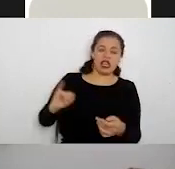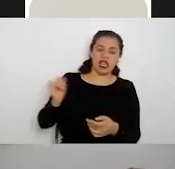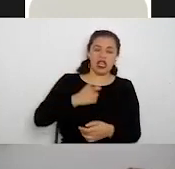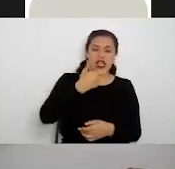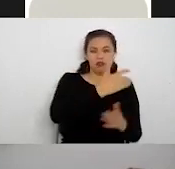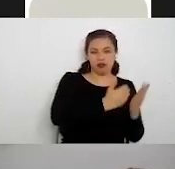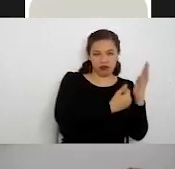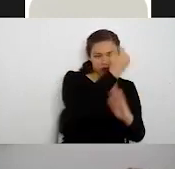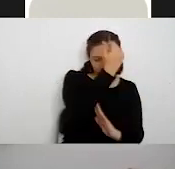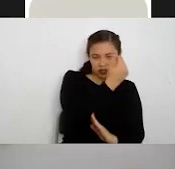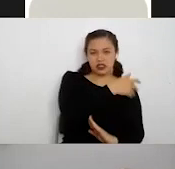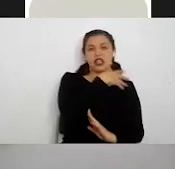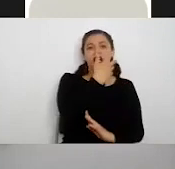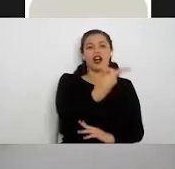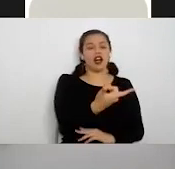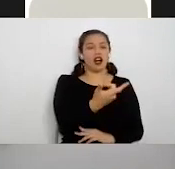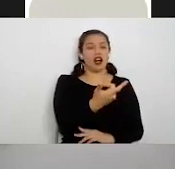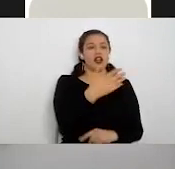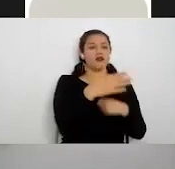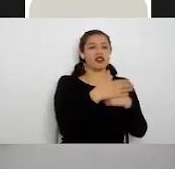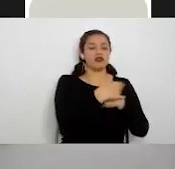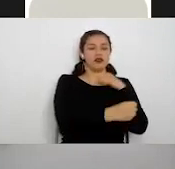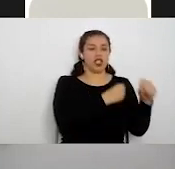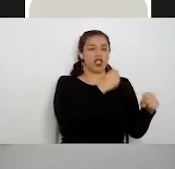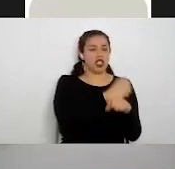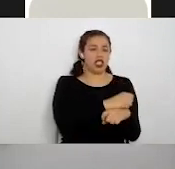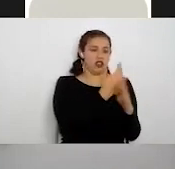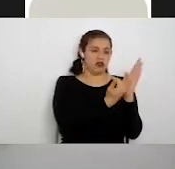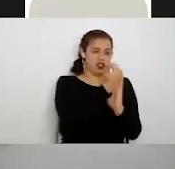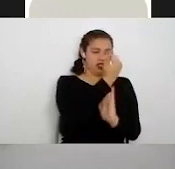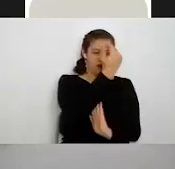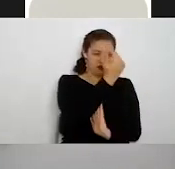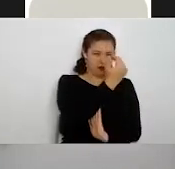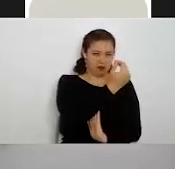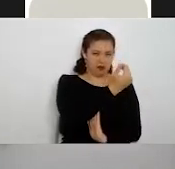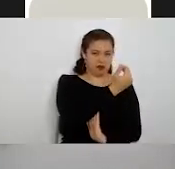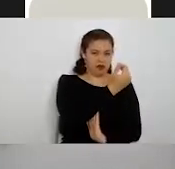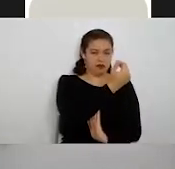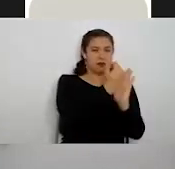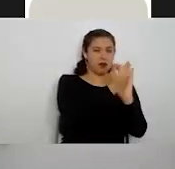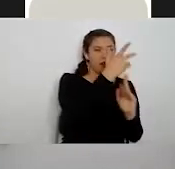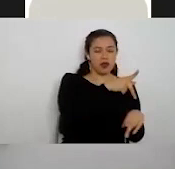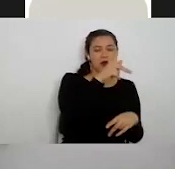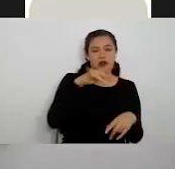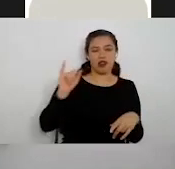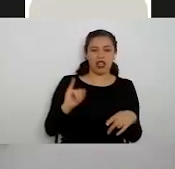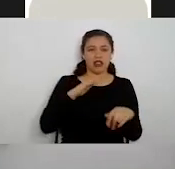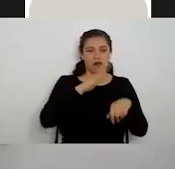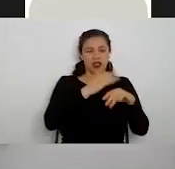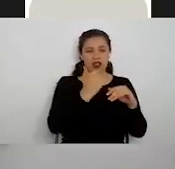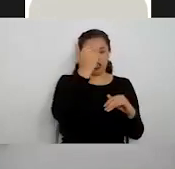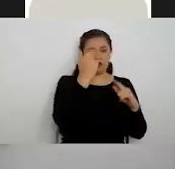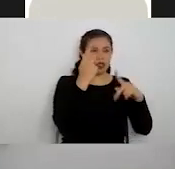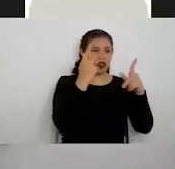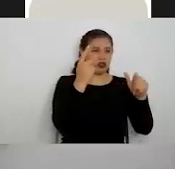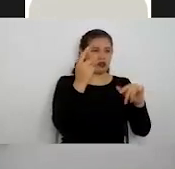va a crecer menos el año que entra por los efectos que tiene el alza de las tasas de interés, pero también tenemos fenómenos